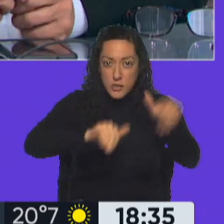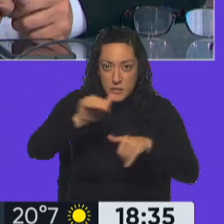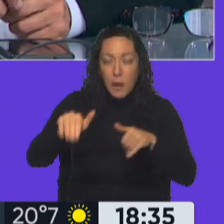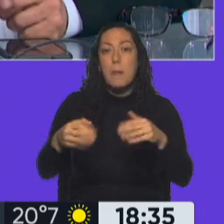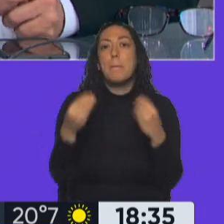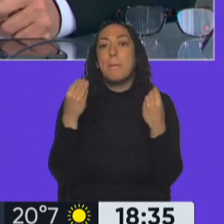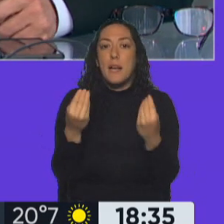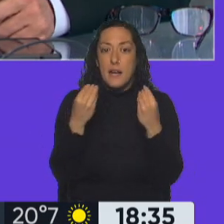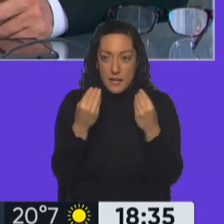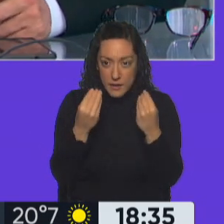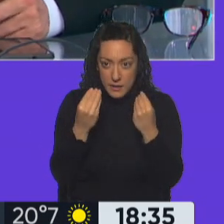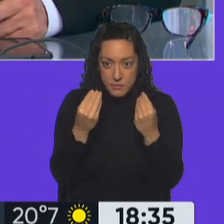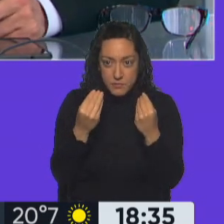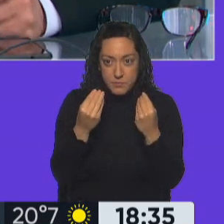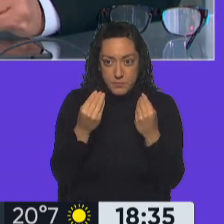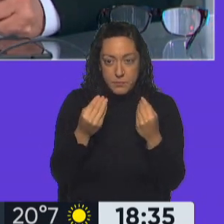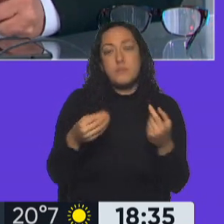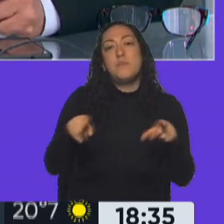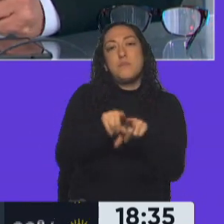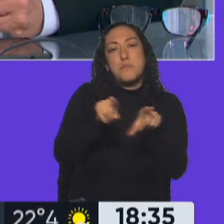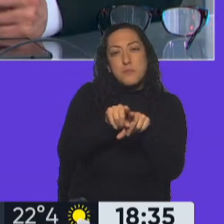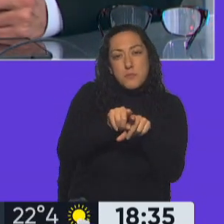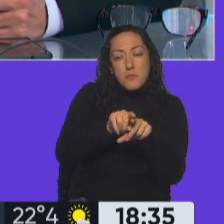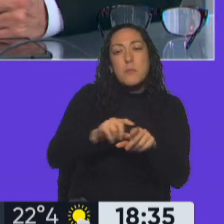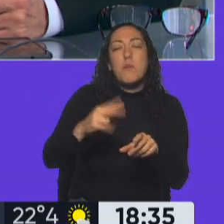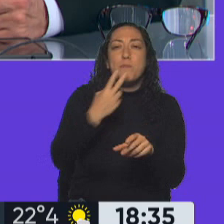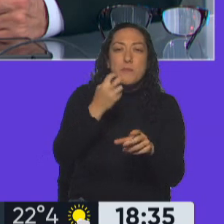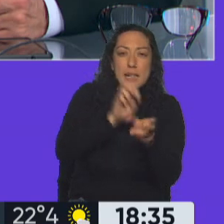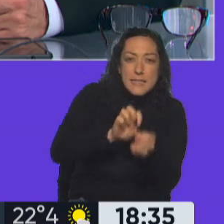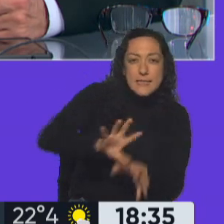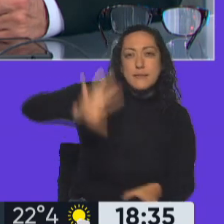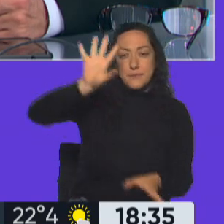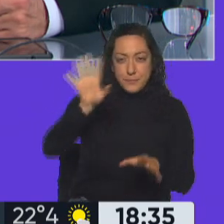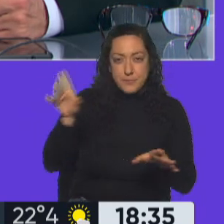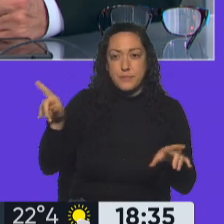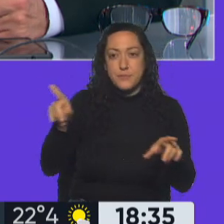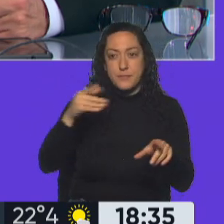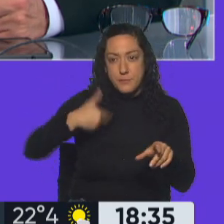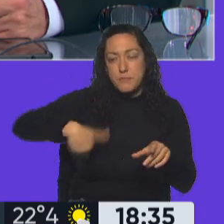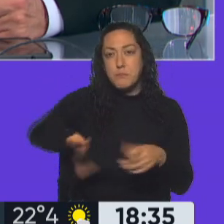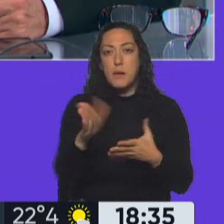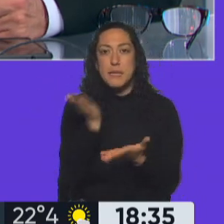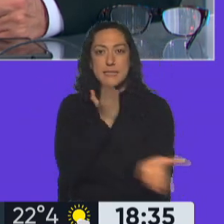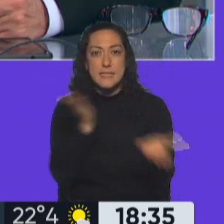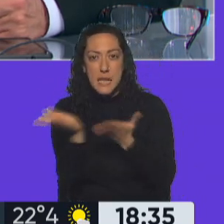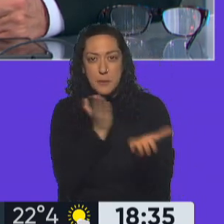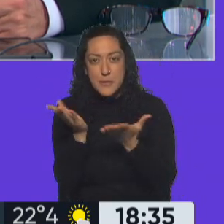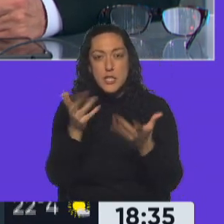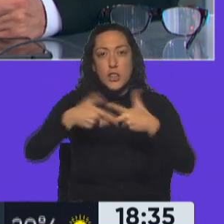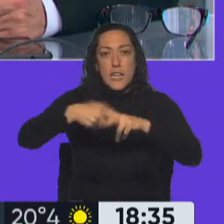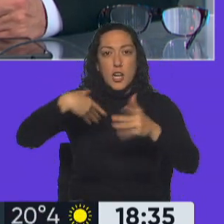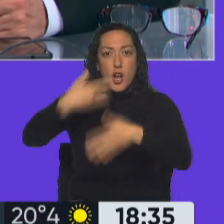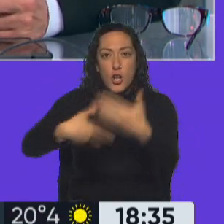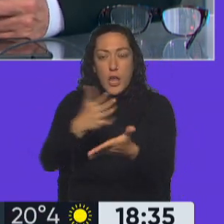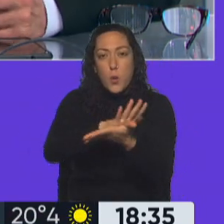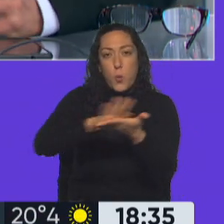es para adjudicar el uso de las bandas radioeléctricas que se van a prestar los servicios con la esta nueva tecnología que es